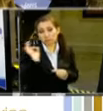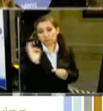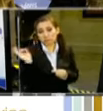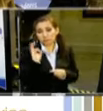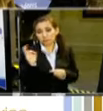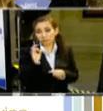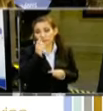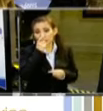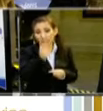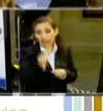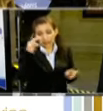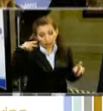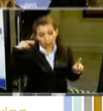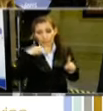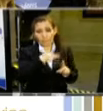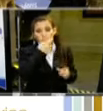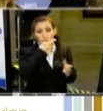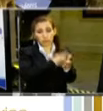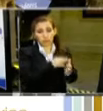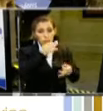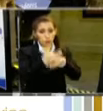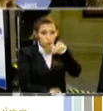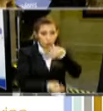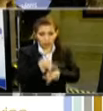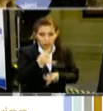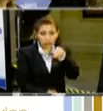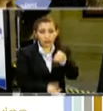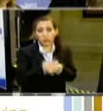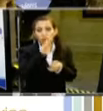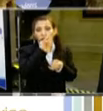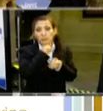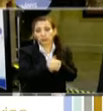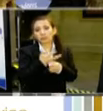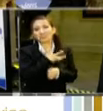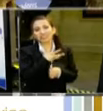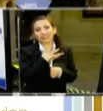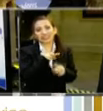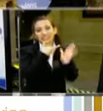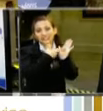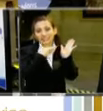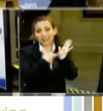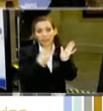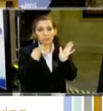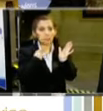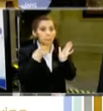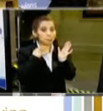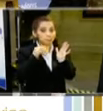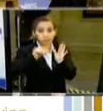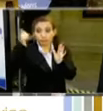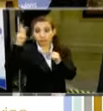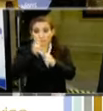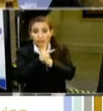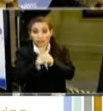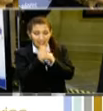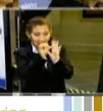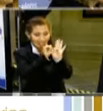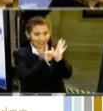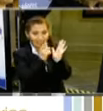decir desde un punto de vista muy jurídico, de que no podemos tener en los principios de política exterior establecidos en el